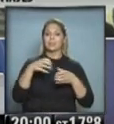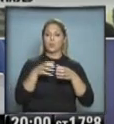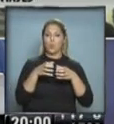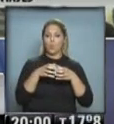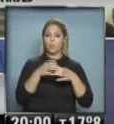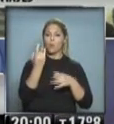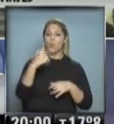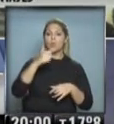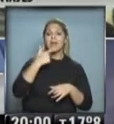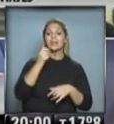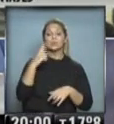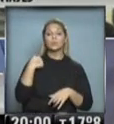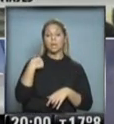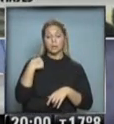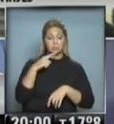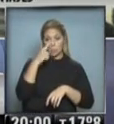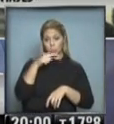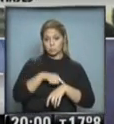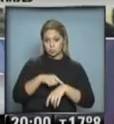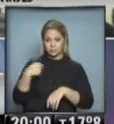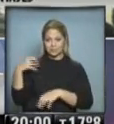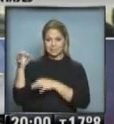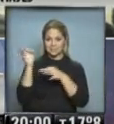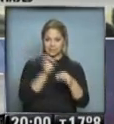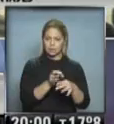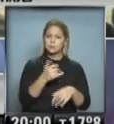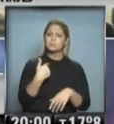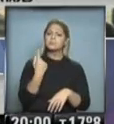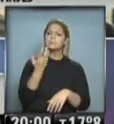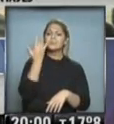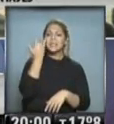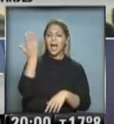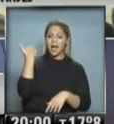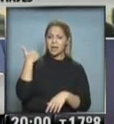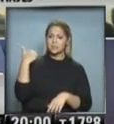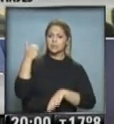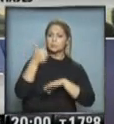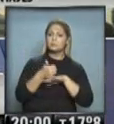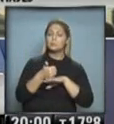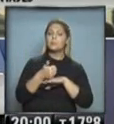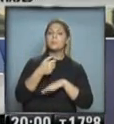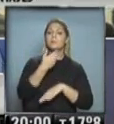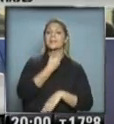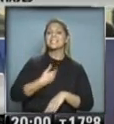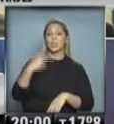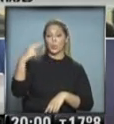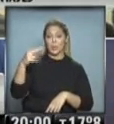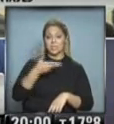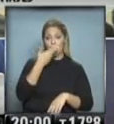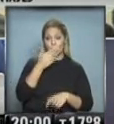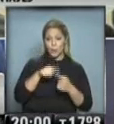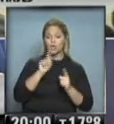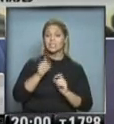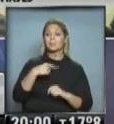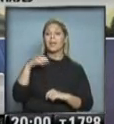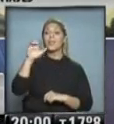llegando en las últimas horas. Ya se escuchó, por ejemplo, la palabra del presidente de Venezuela, también del presidente de Ecuador, Rafael